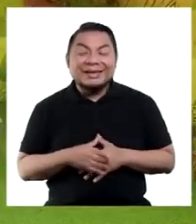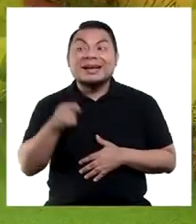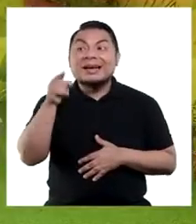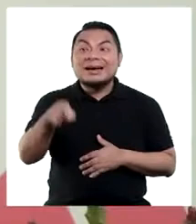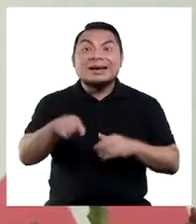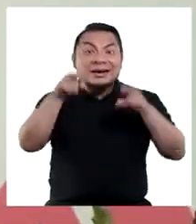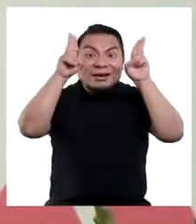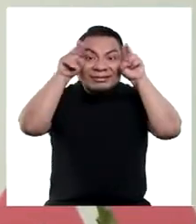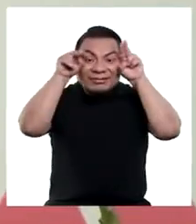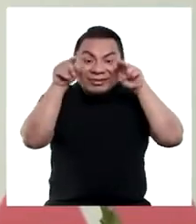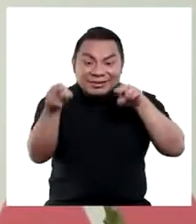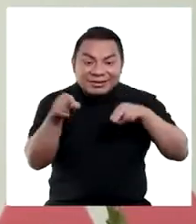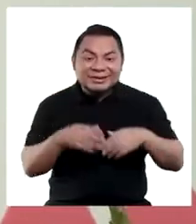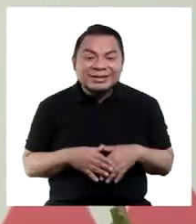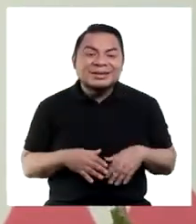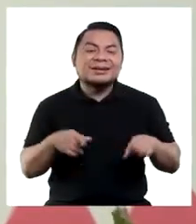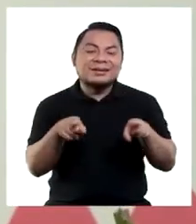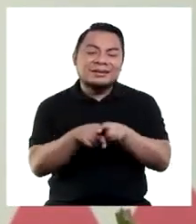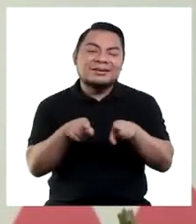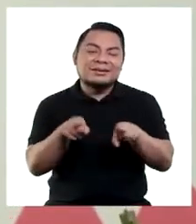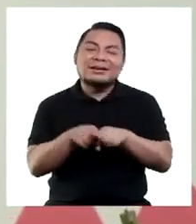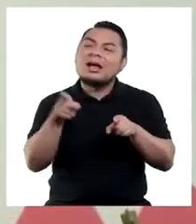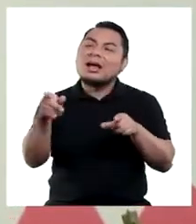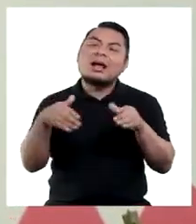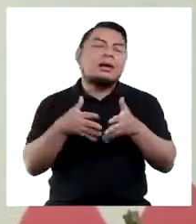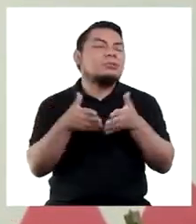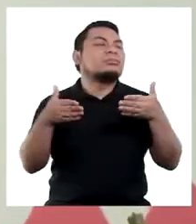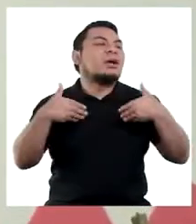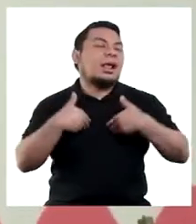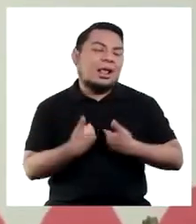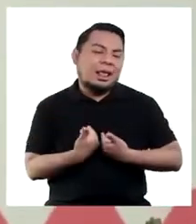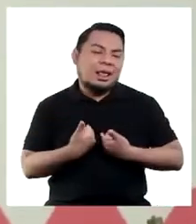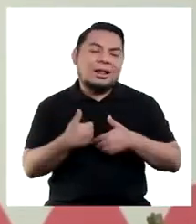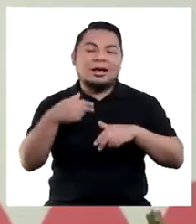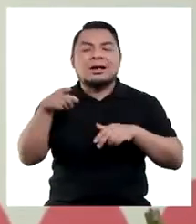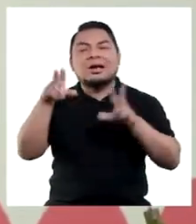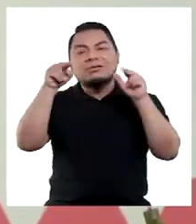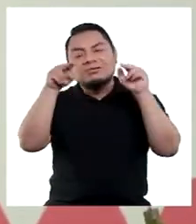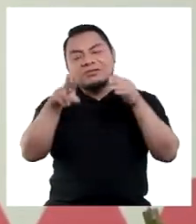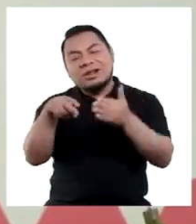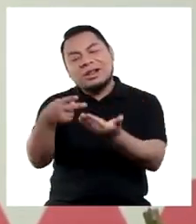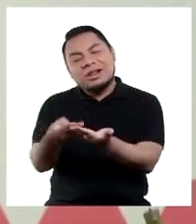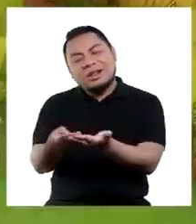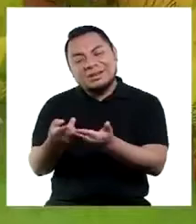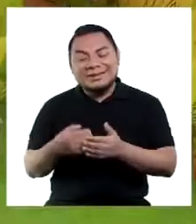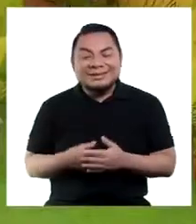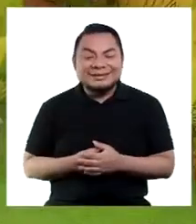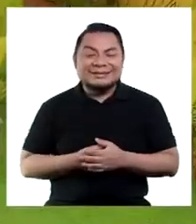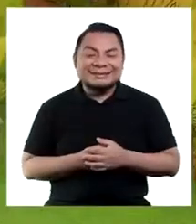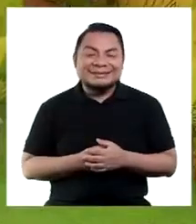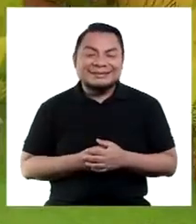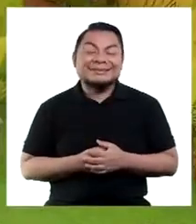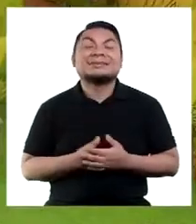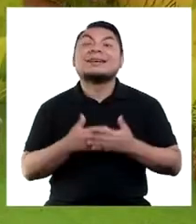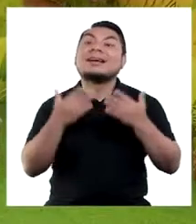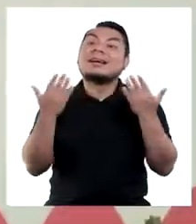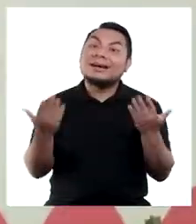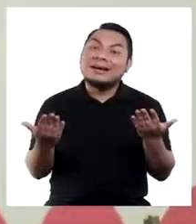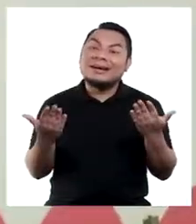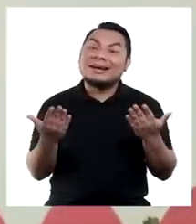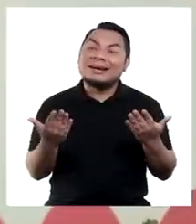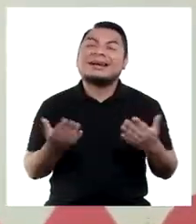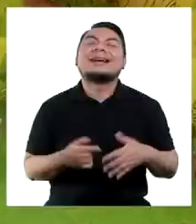y en orejita también estaba muy cansado ht conejito y